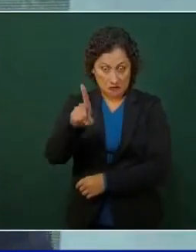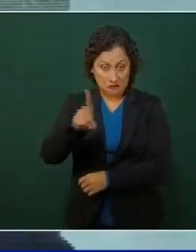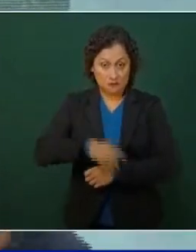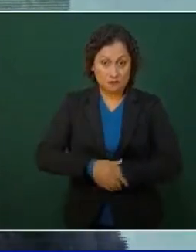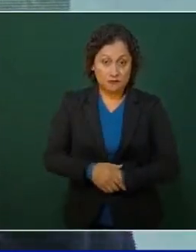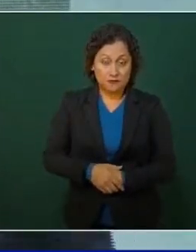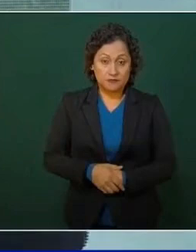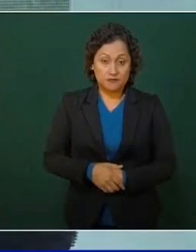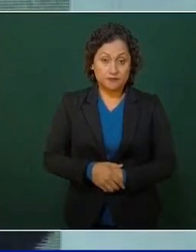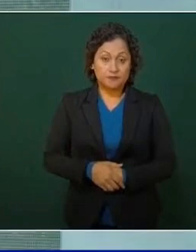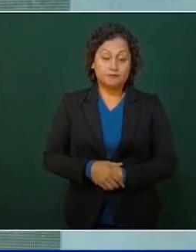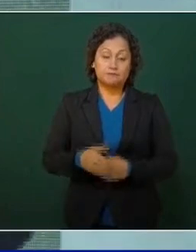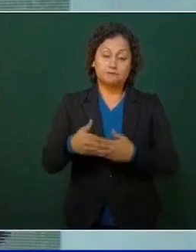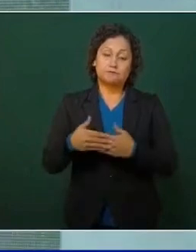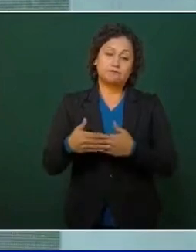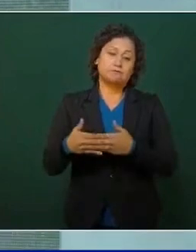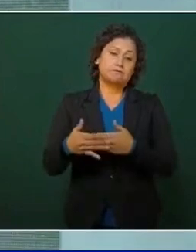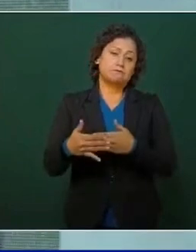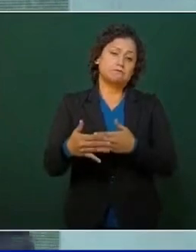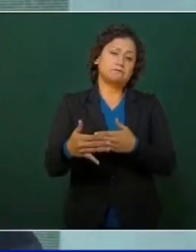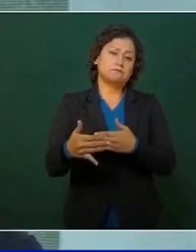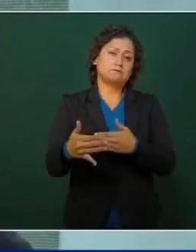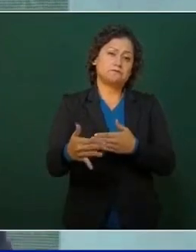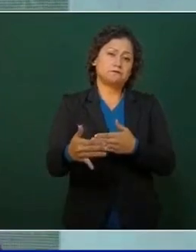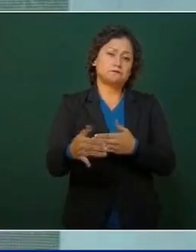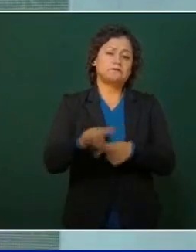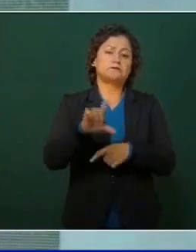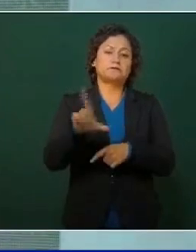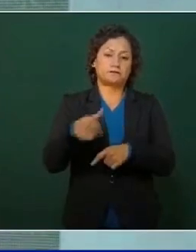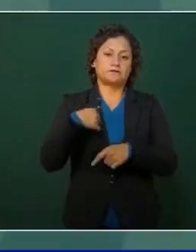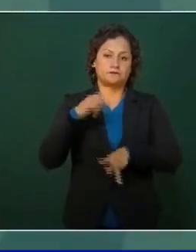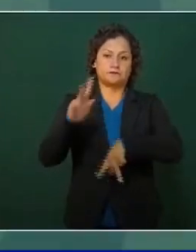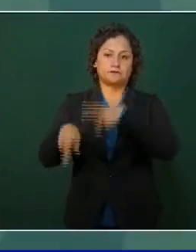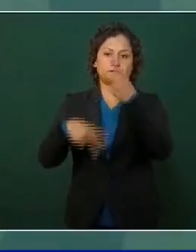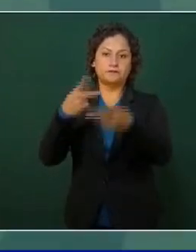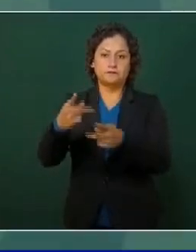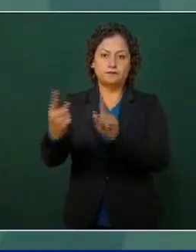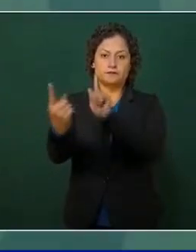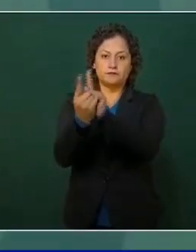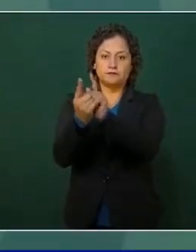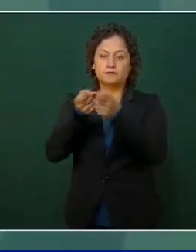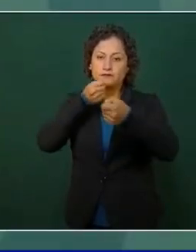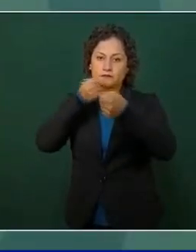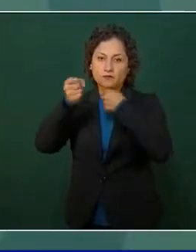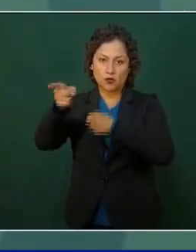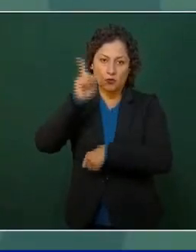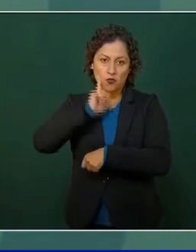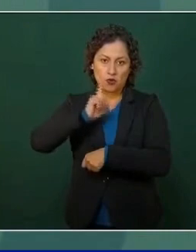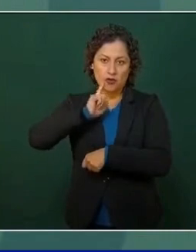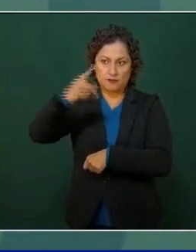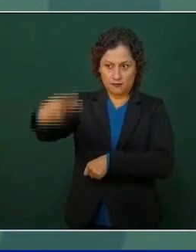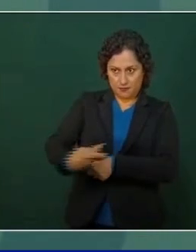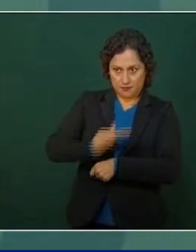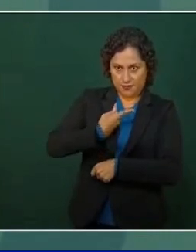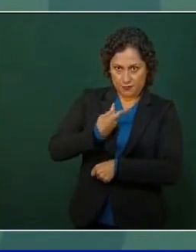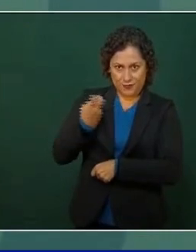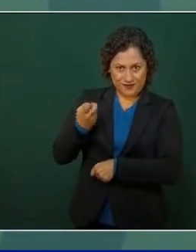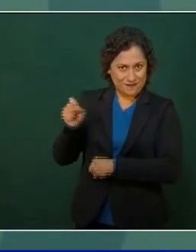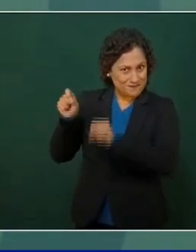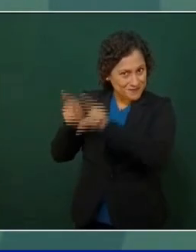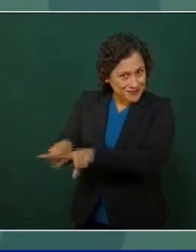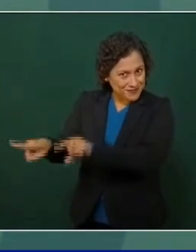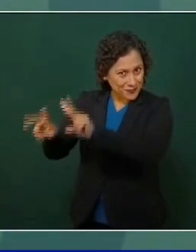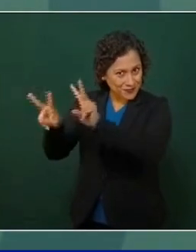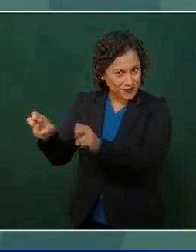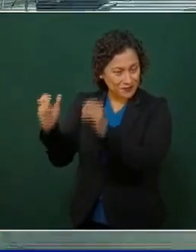Y cuando pasa el tiempo y estoy en una entrevista con Carmen Aristegui, sale ese tema y le digo, bueno,